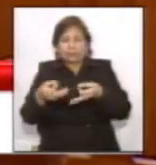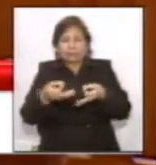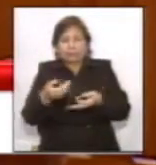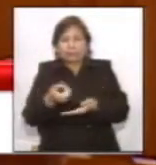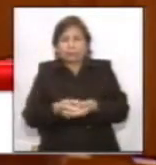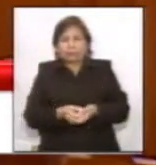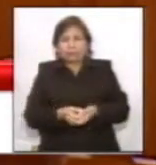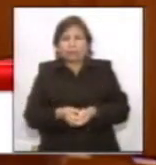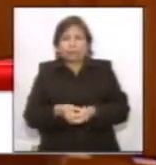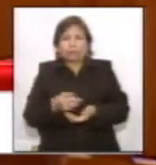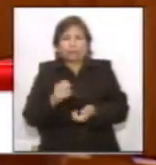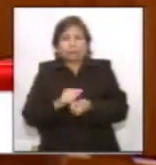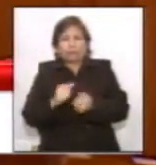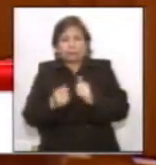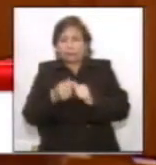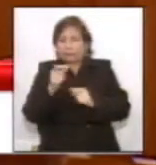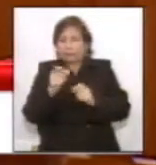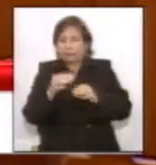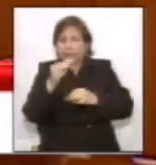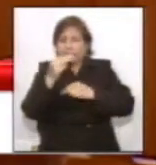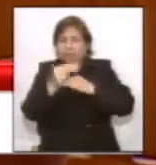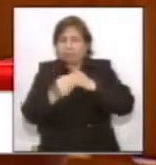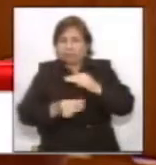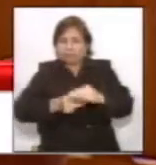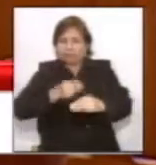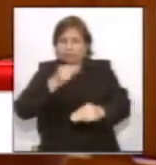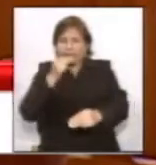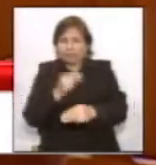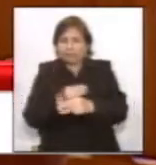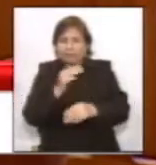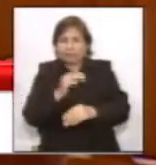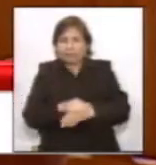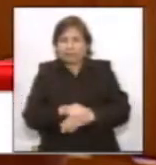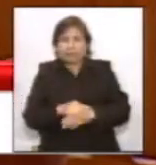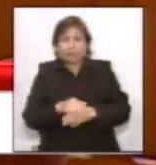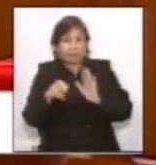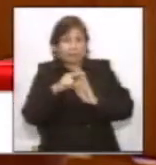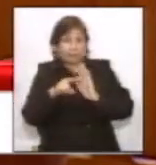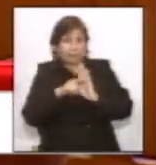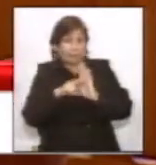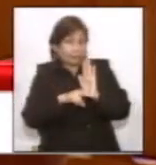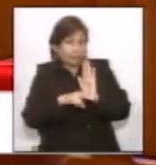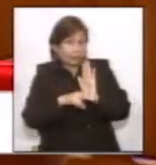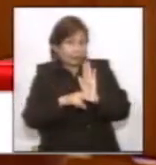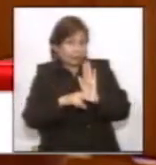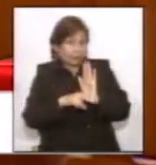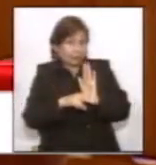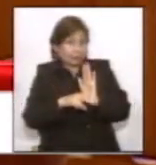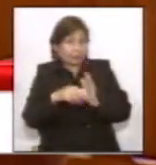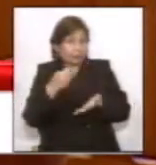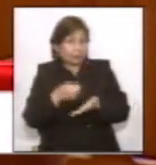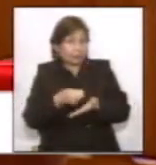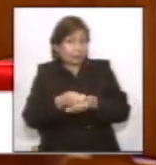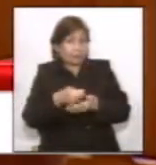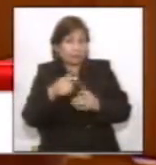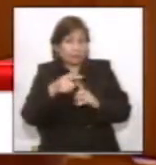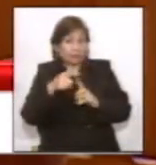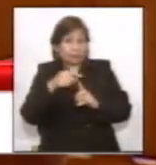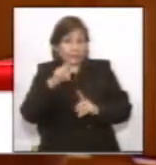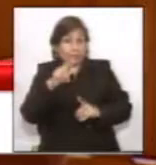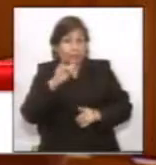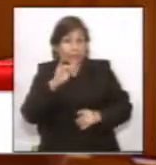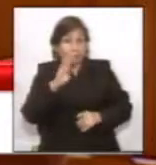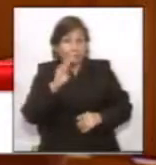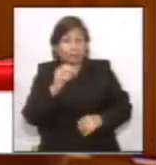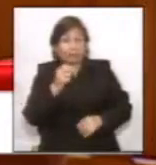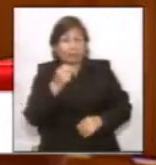nacional y pueda intercambiarla con el resto del mundo. Finalmente, la norma antielusiva general del Código Tributario, que es el Decreto